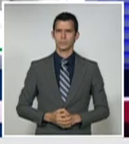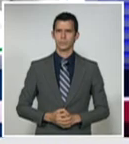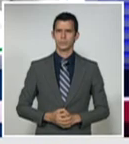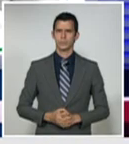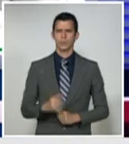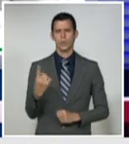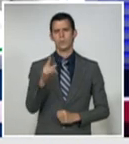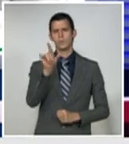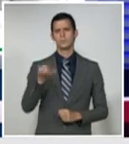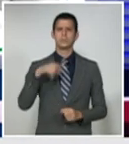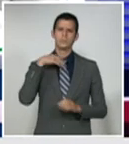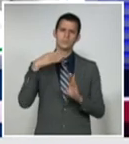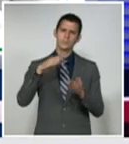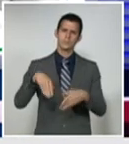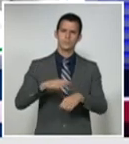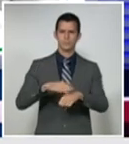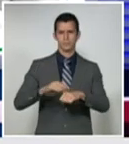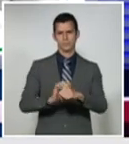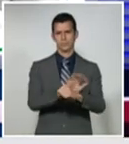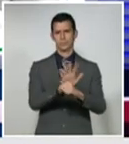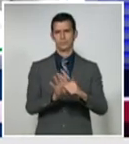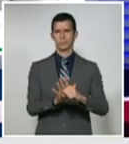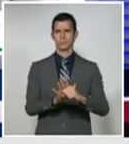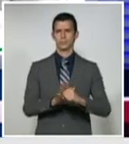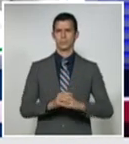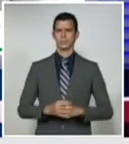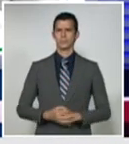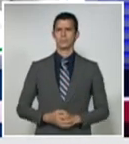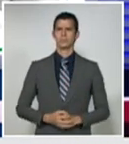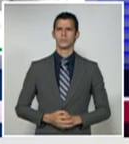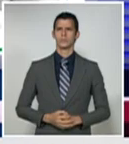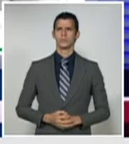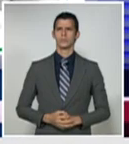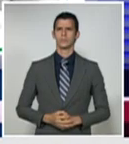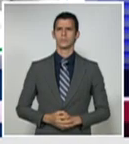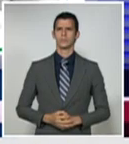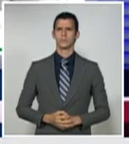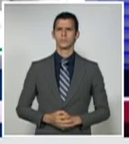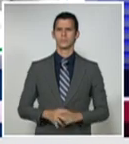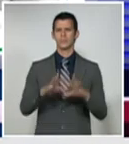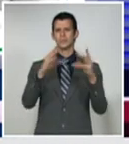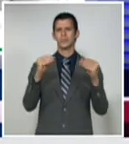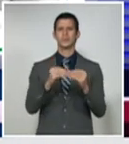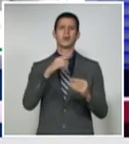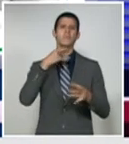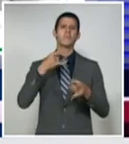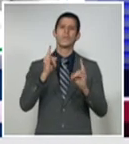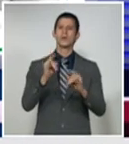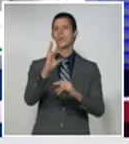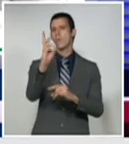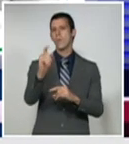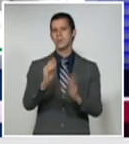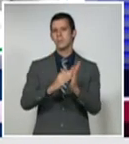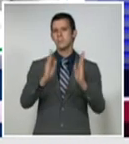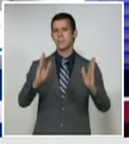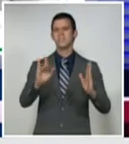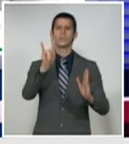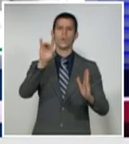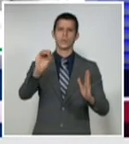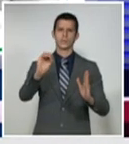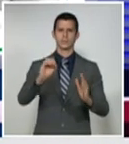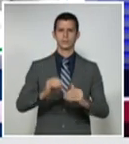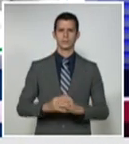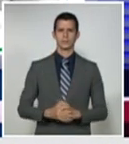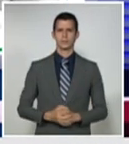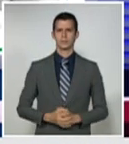fallecido como consecuencia de la enfermedad. También en el mes se acumulan 90 decesos como consecuencia de esta